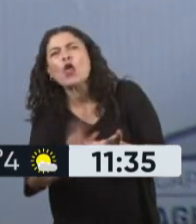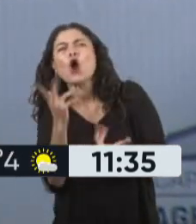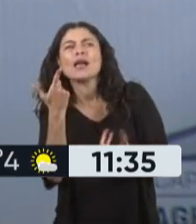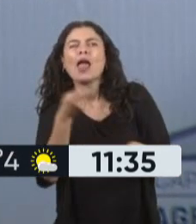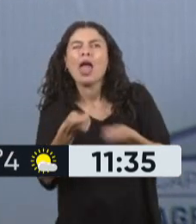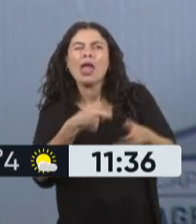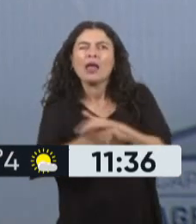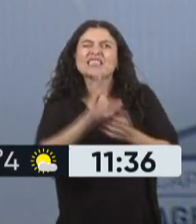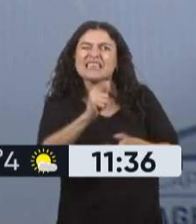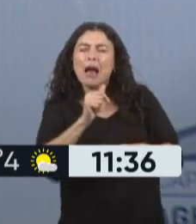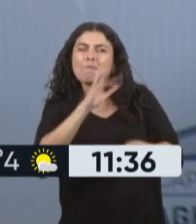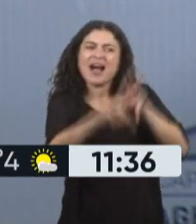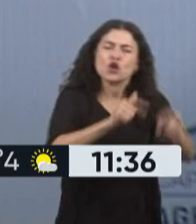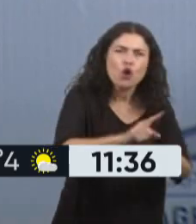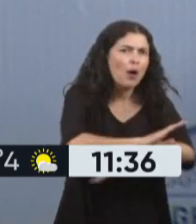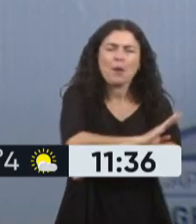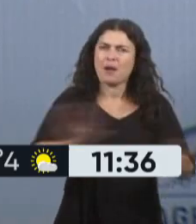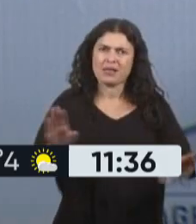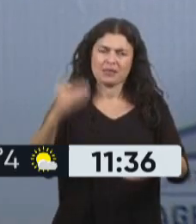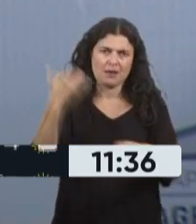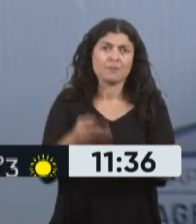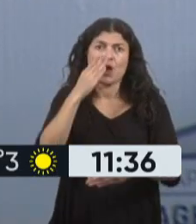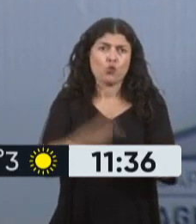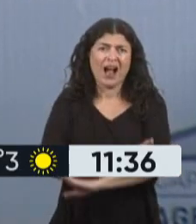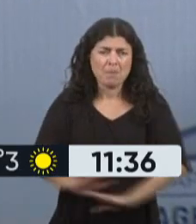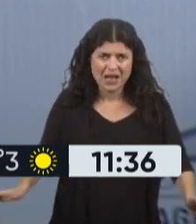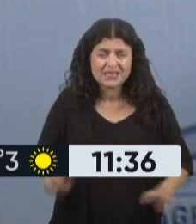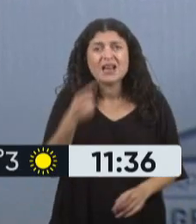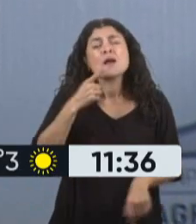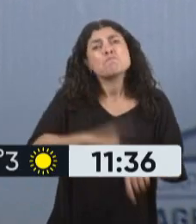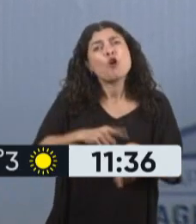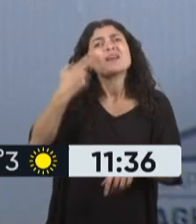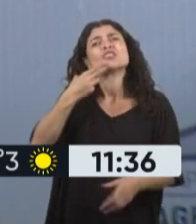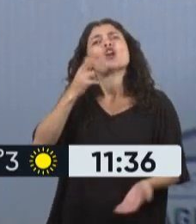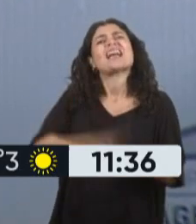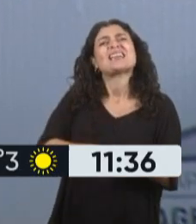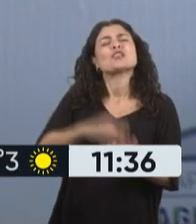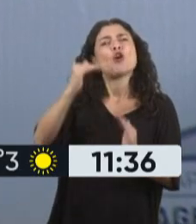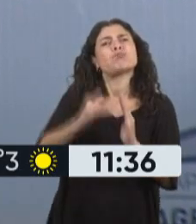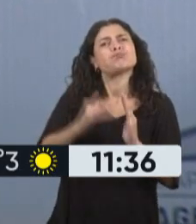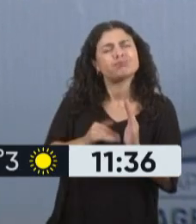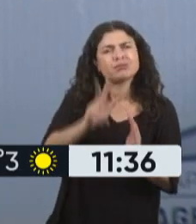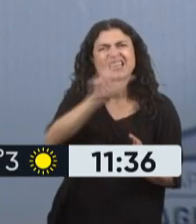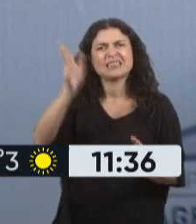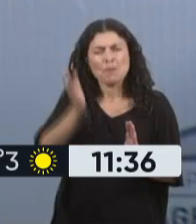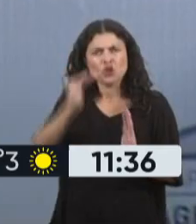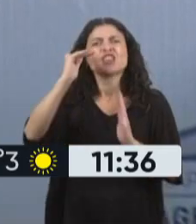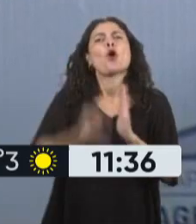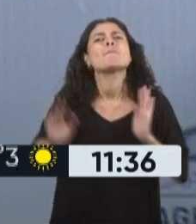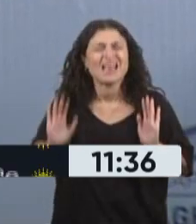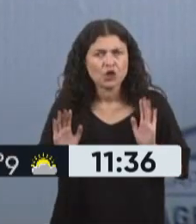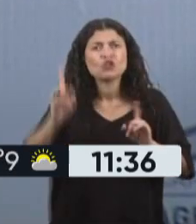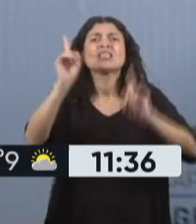bolsillo. Ya bajamos 20% las retenciones a los principales granos del país y las eliminamos por completo para las